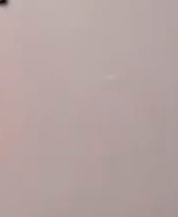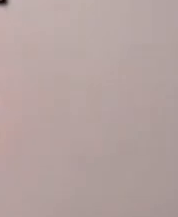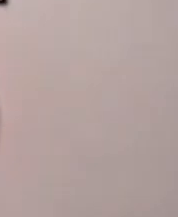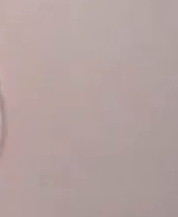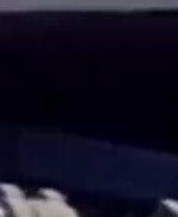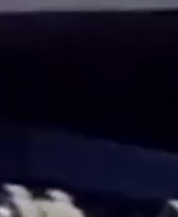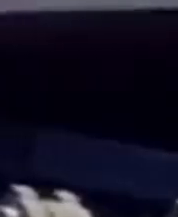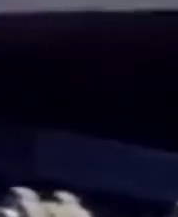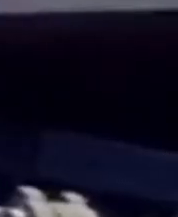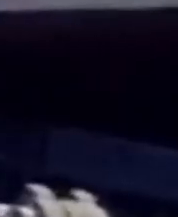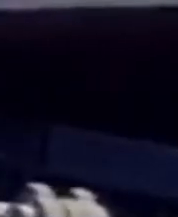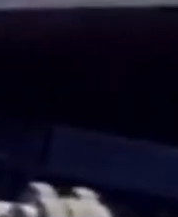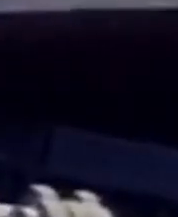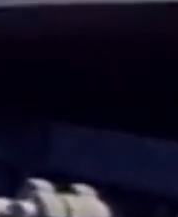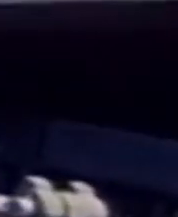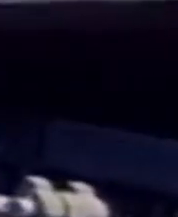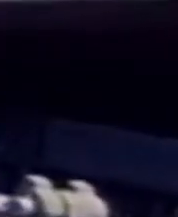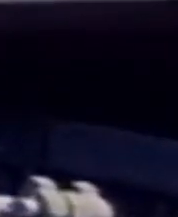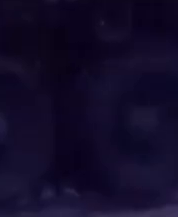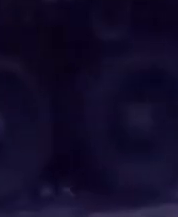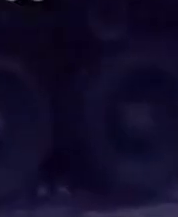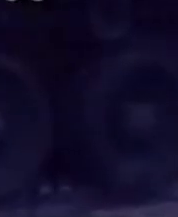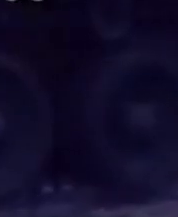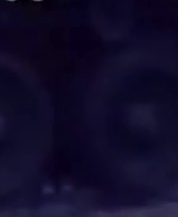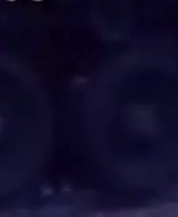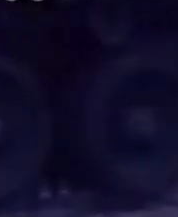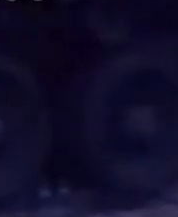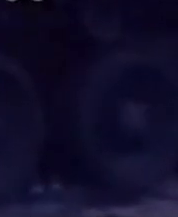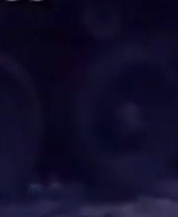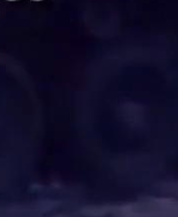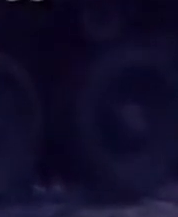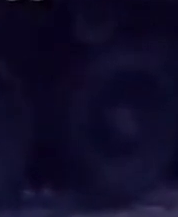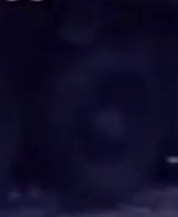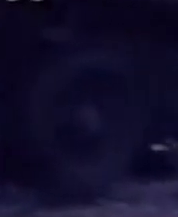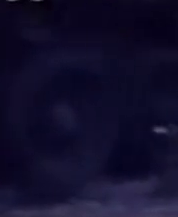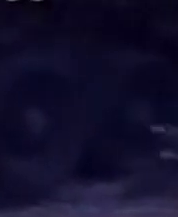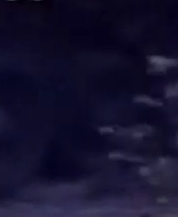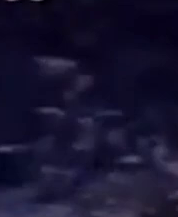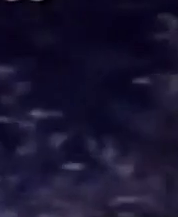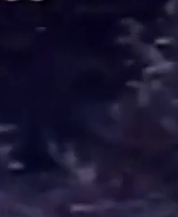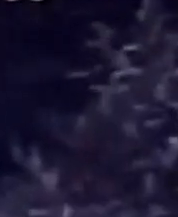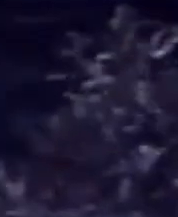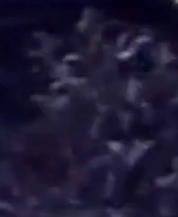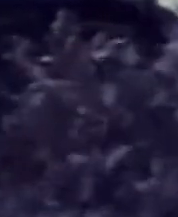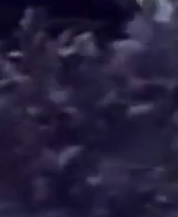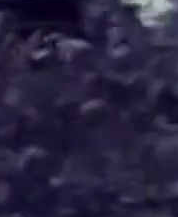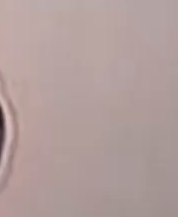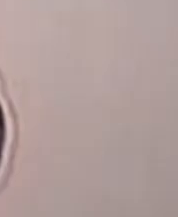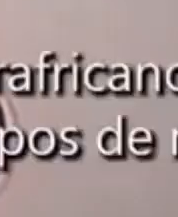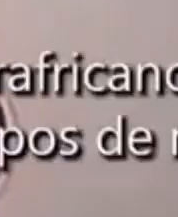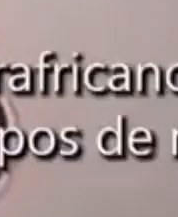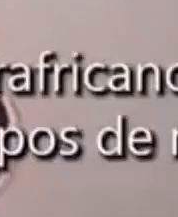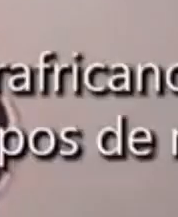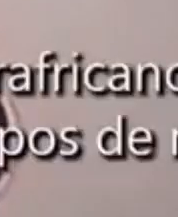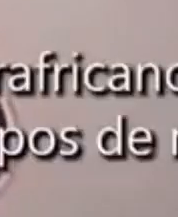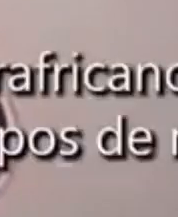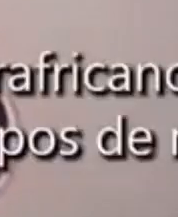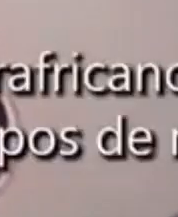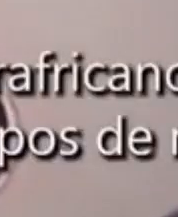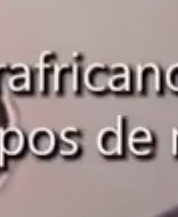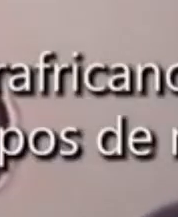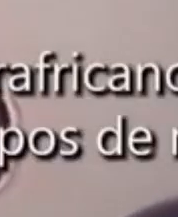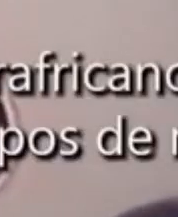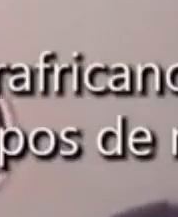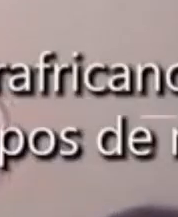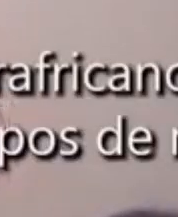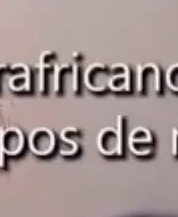surafricana en tierra y los tanques surafricanos volando. The South African tanks were flying. Porque cuando los